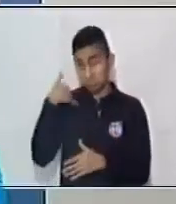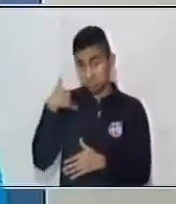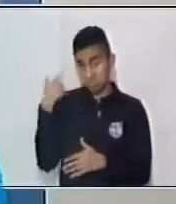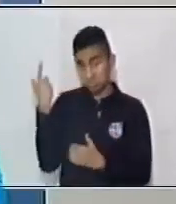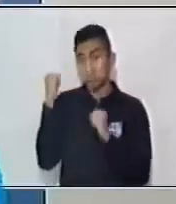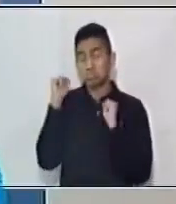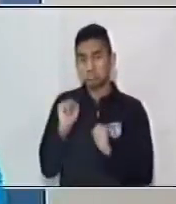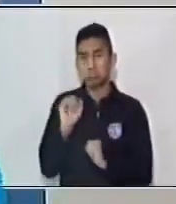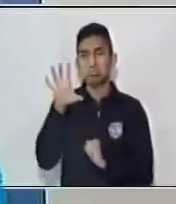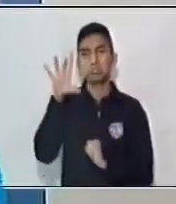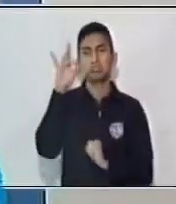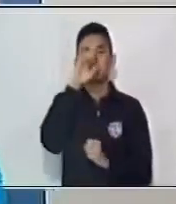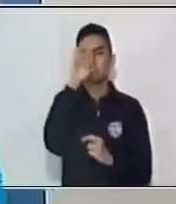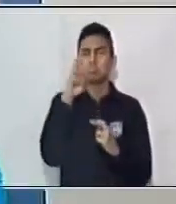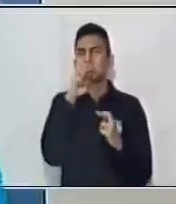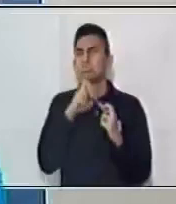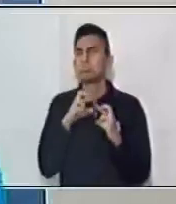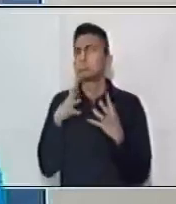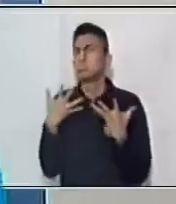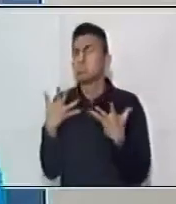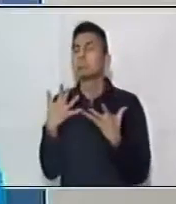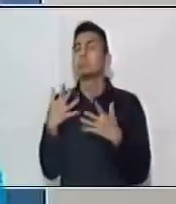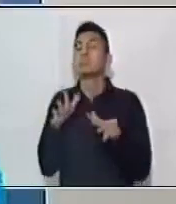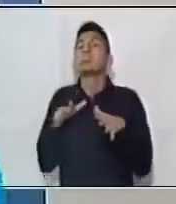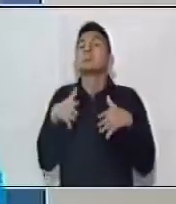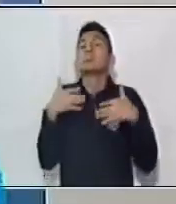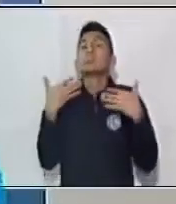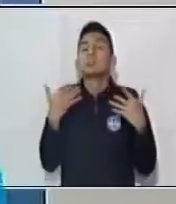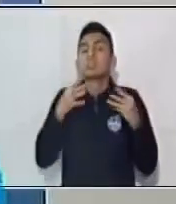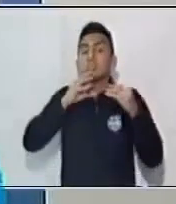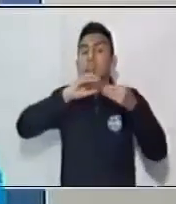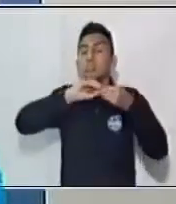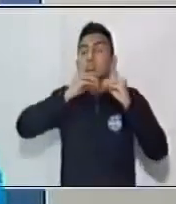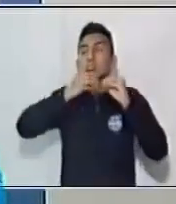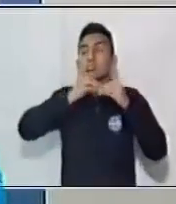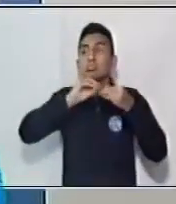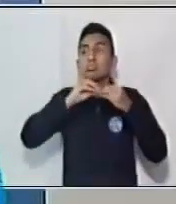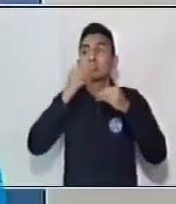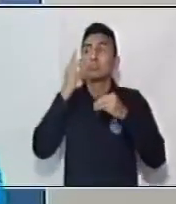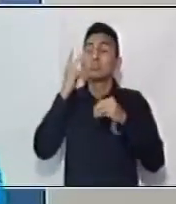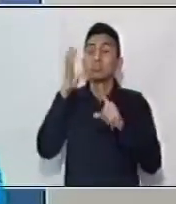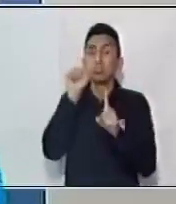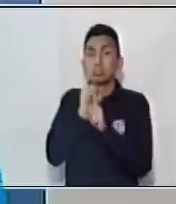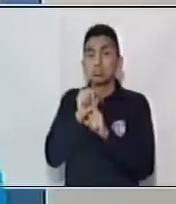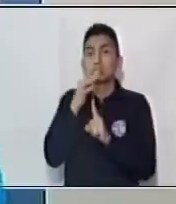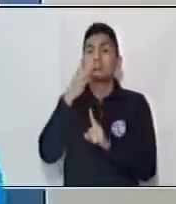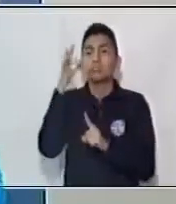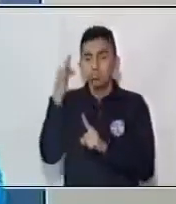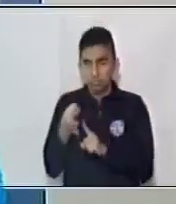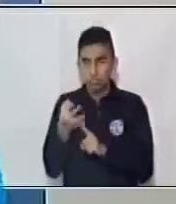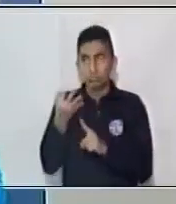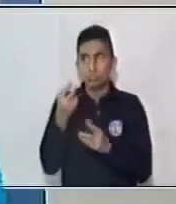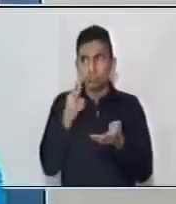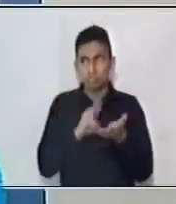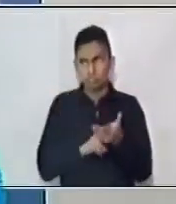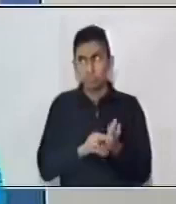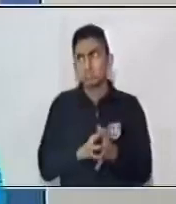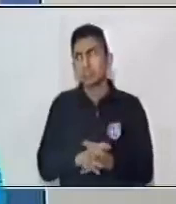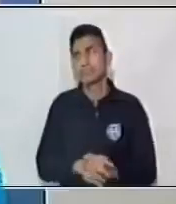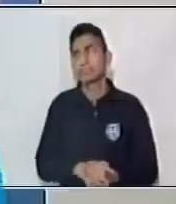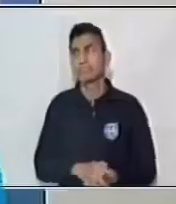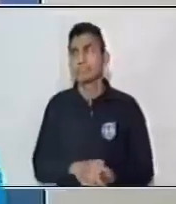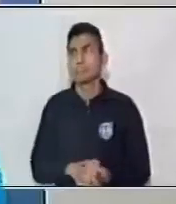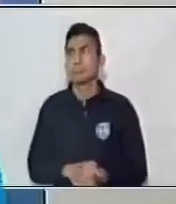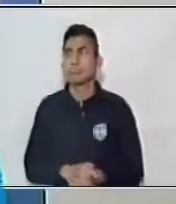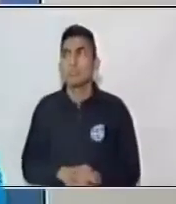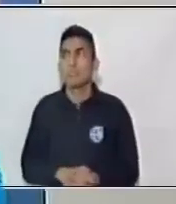podemos encontrar perfectamente bien cuál es el número que hace verdadero que sea múltiplo. Es el número que